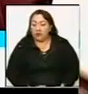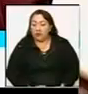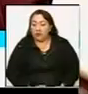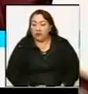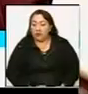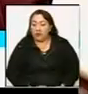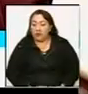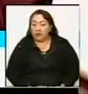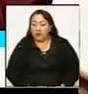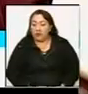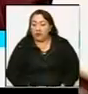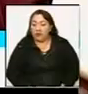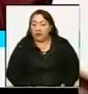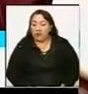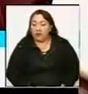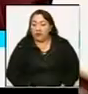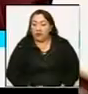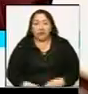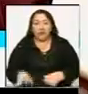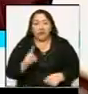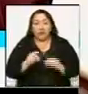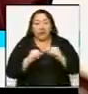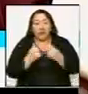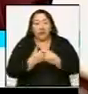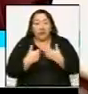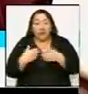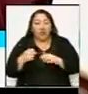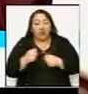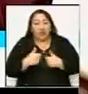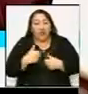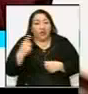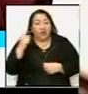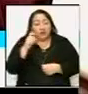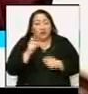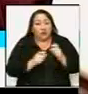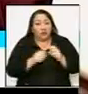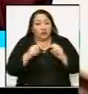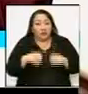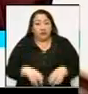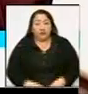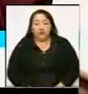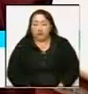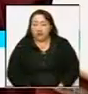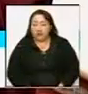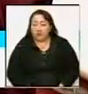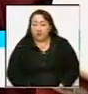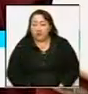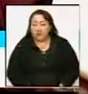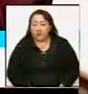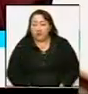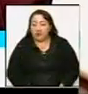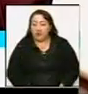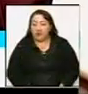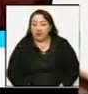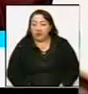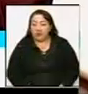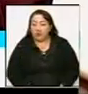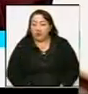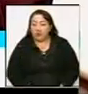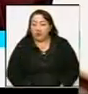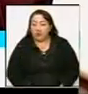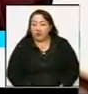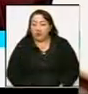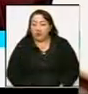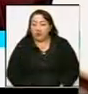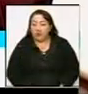ahí es que si alguien, un partido, quiere hacerle la vida imposible a uno que ha renunciado, la prueba en contrario tiene que hacerlo el